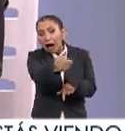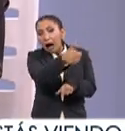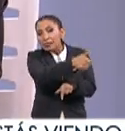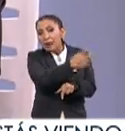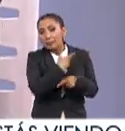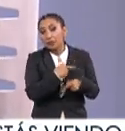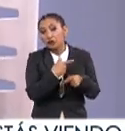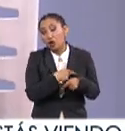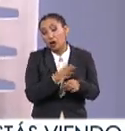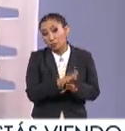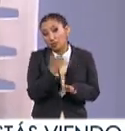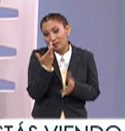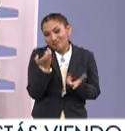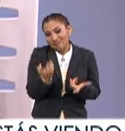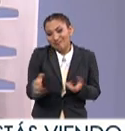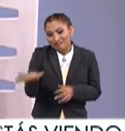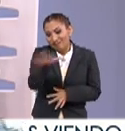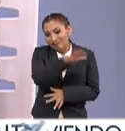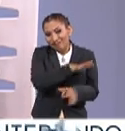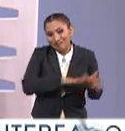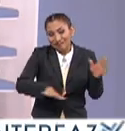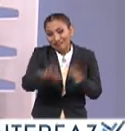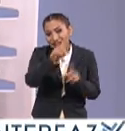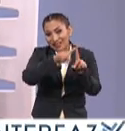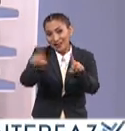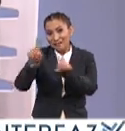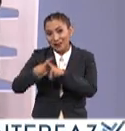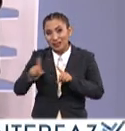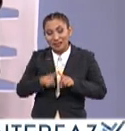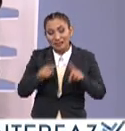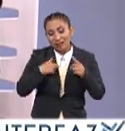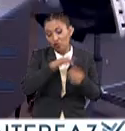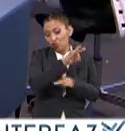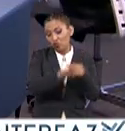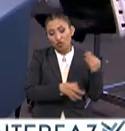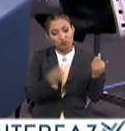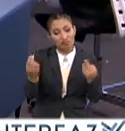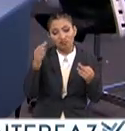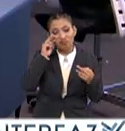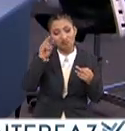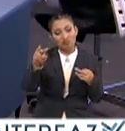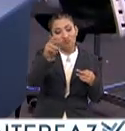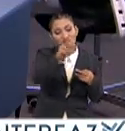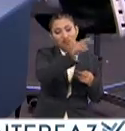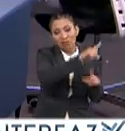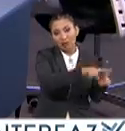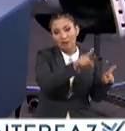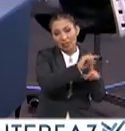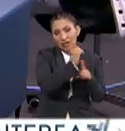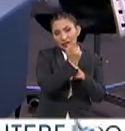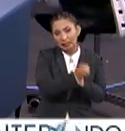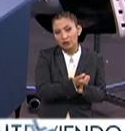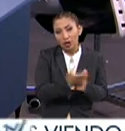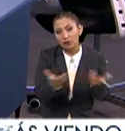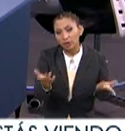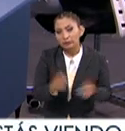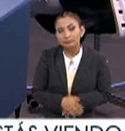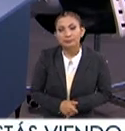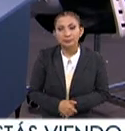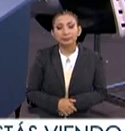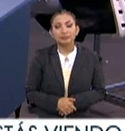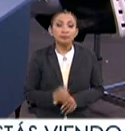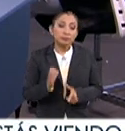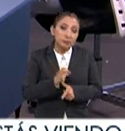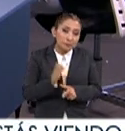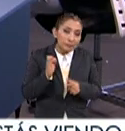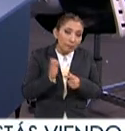cada sujeto, porque pues en este entorno de la diversidad, sí, todos necesitamos alguna situación diferenciada,